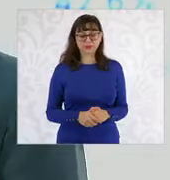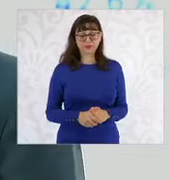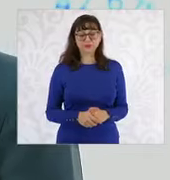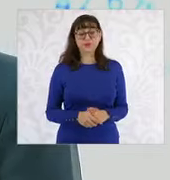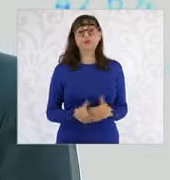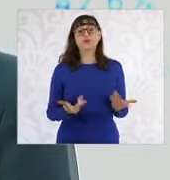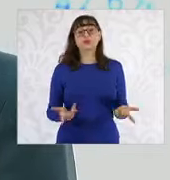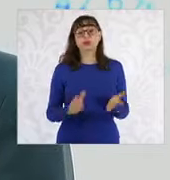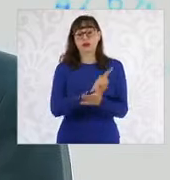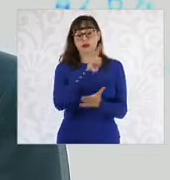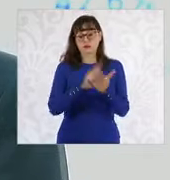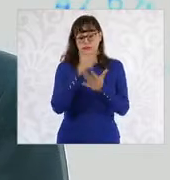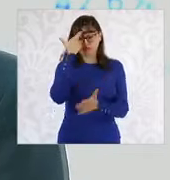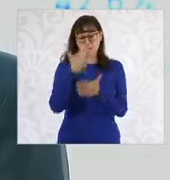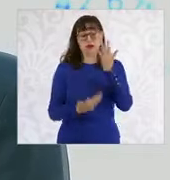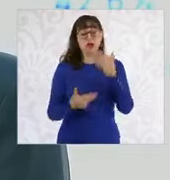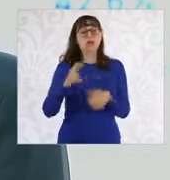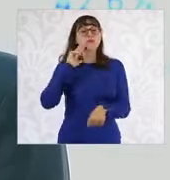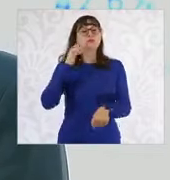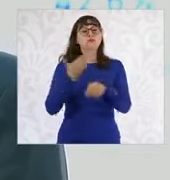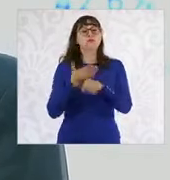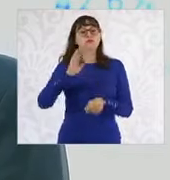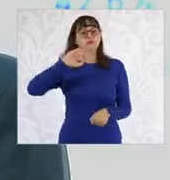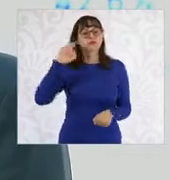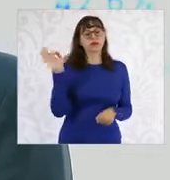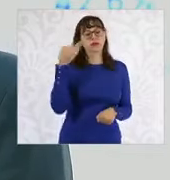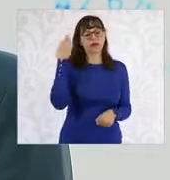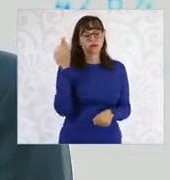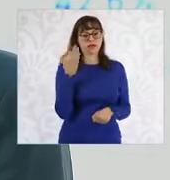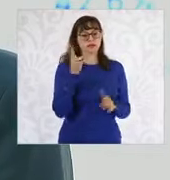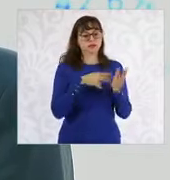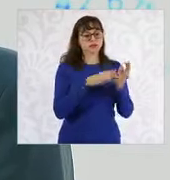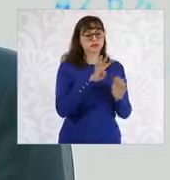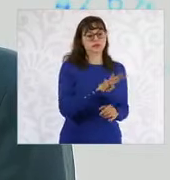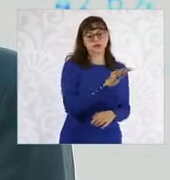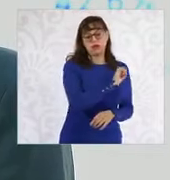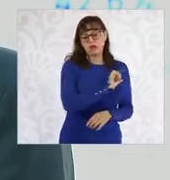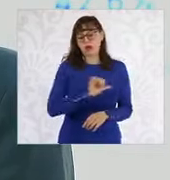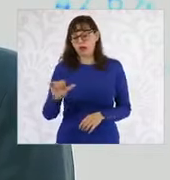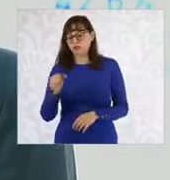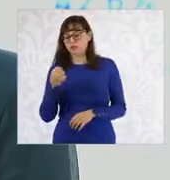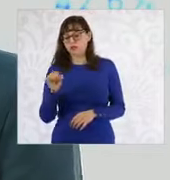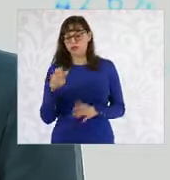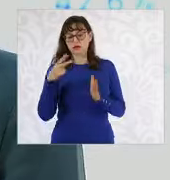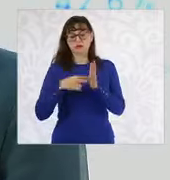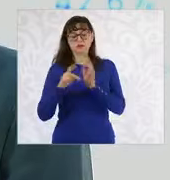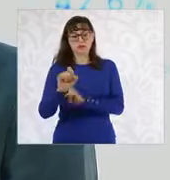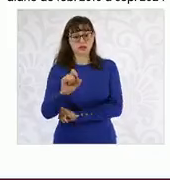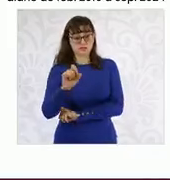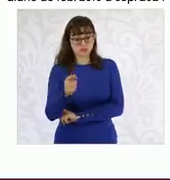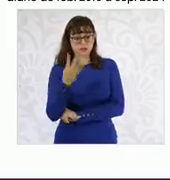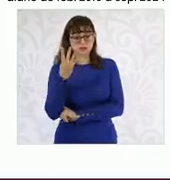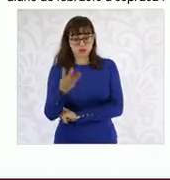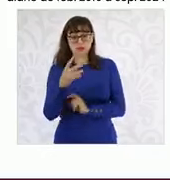federal, entre enero de 2019 a septiembre de 2024, también hay una disminución de